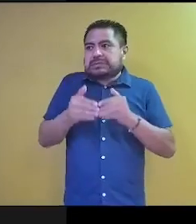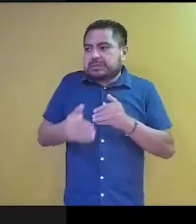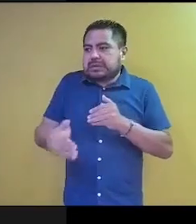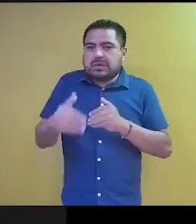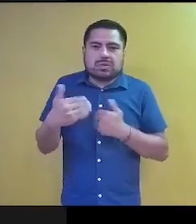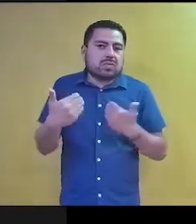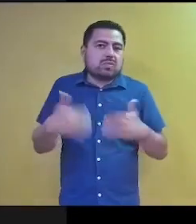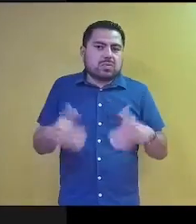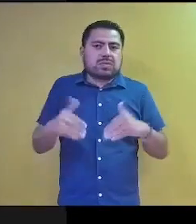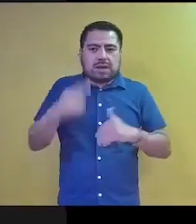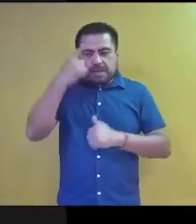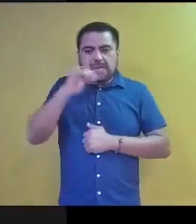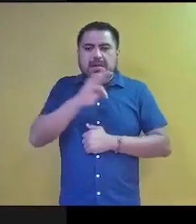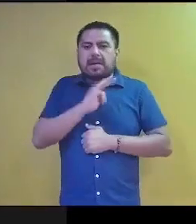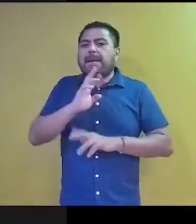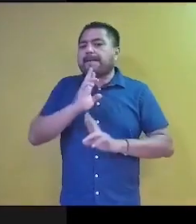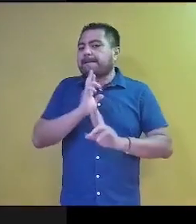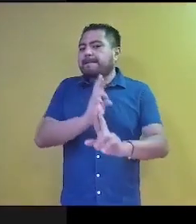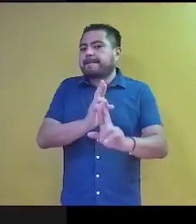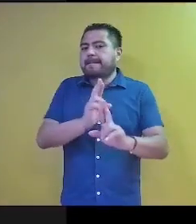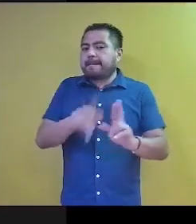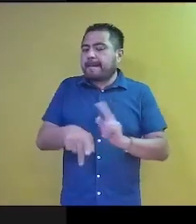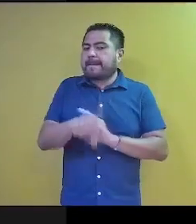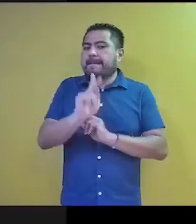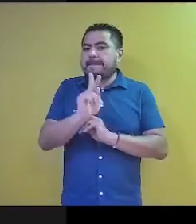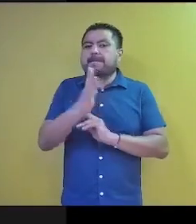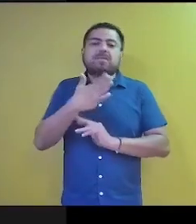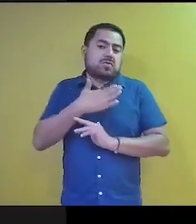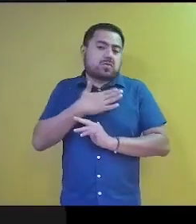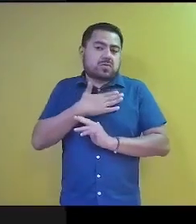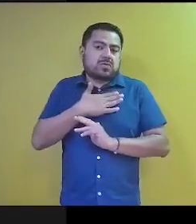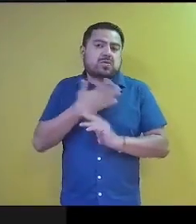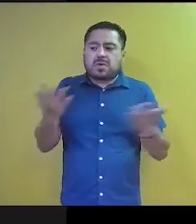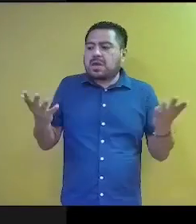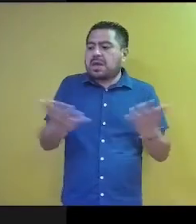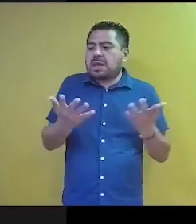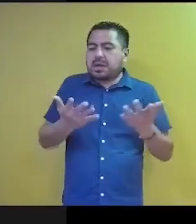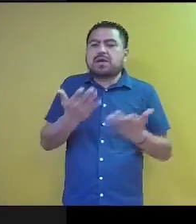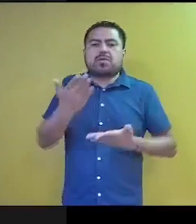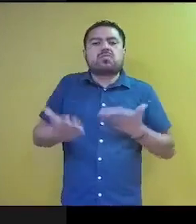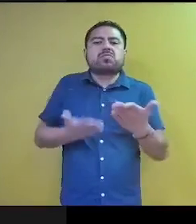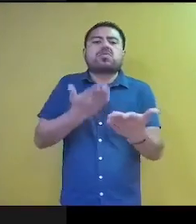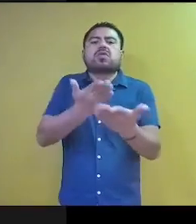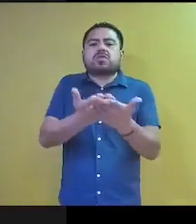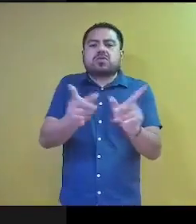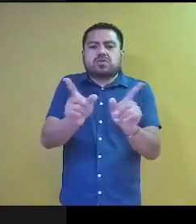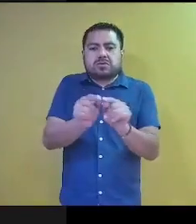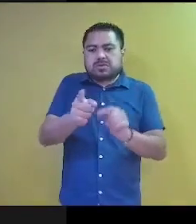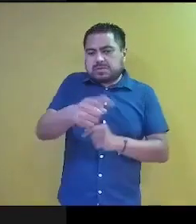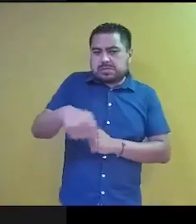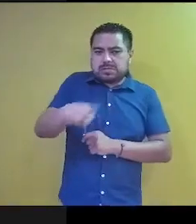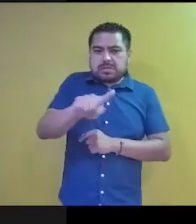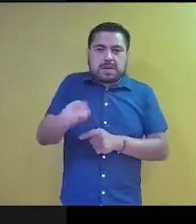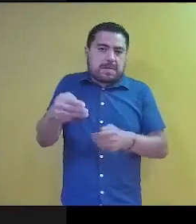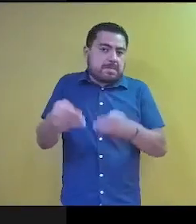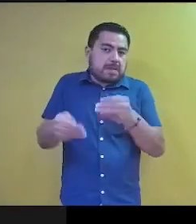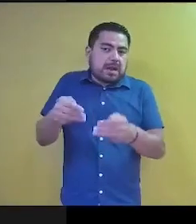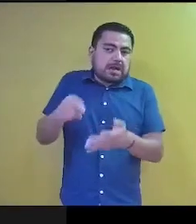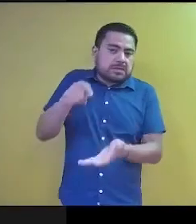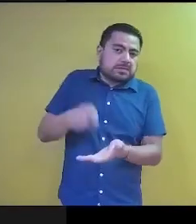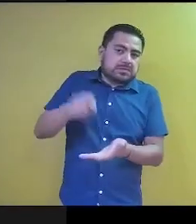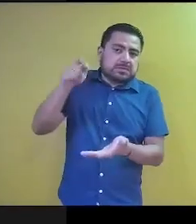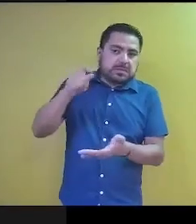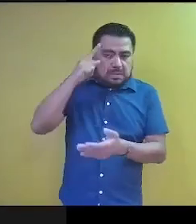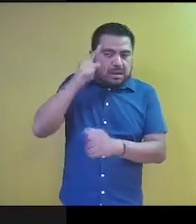corto que tenemos para resolver. Sin embargo, yo hago estas propuestas a ustedes, magistradas, para que